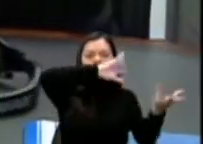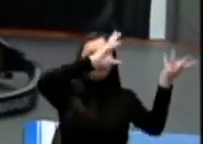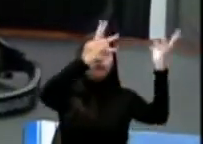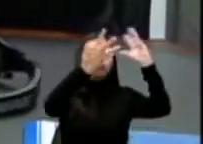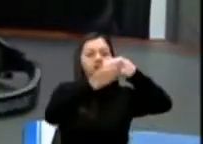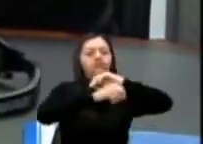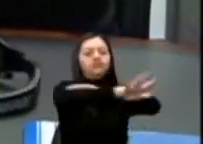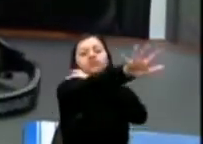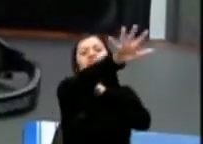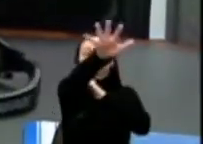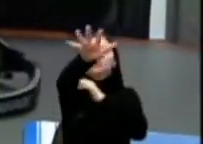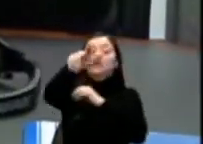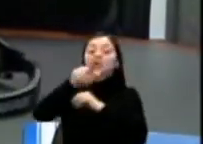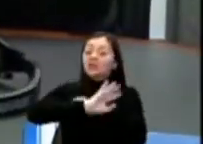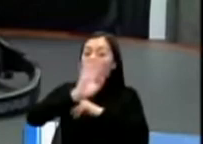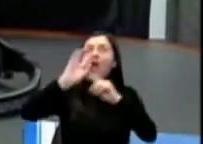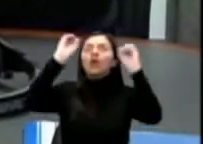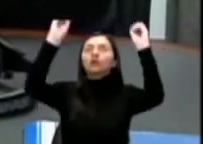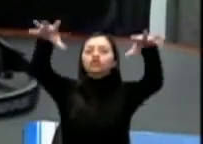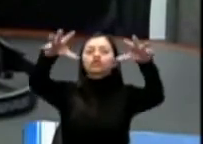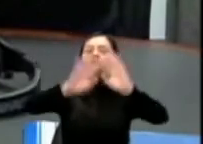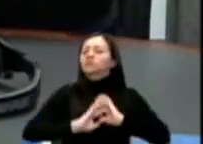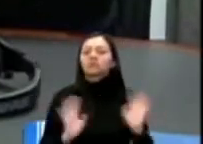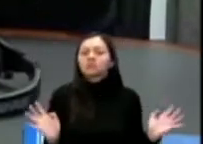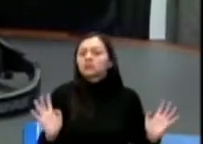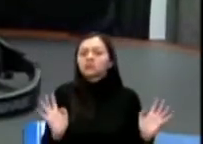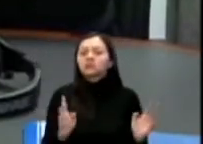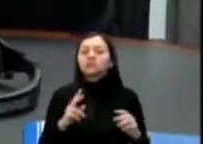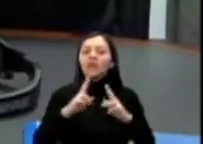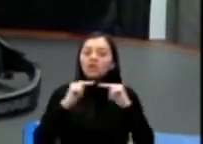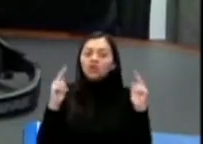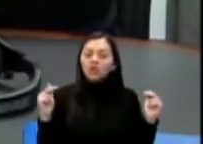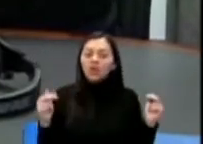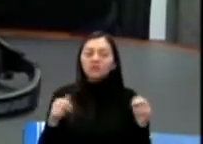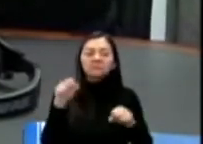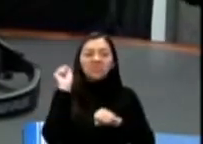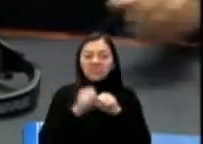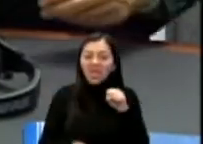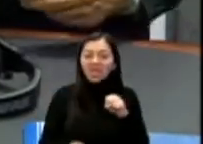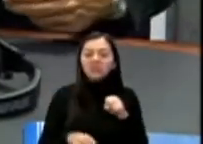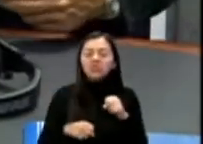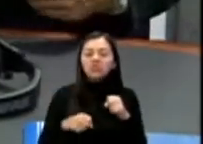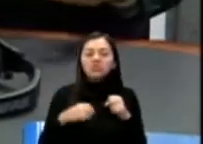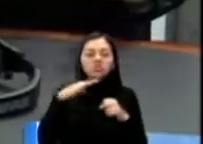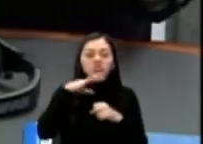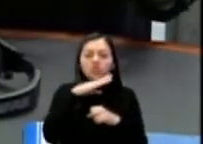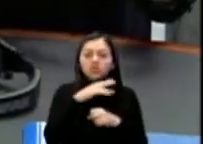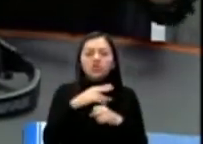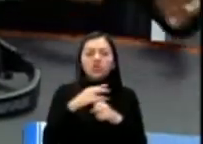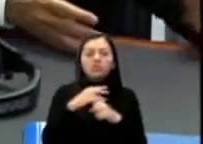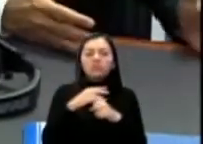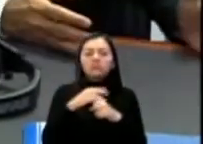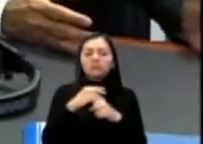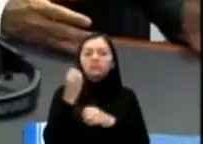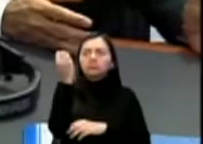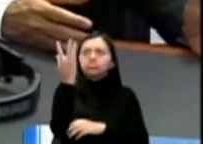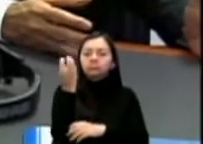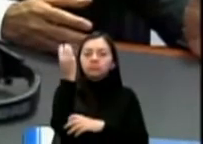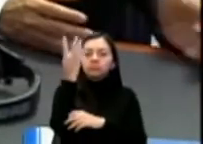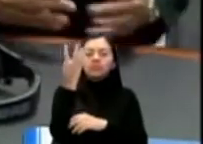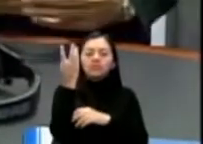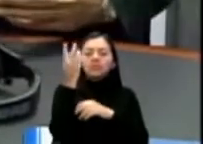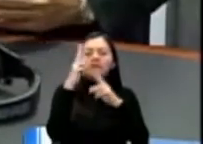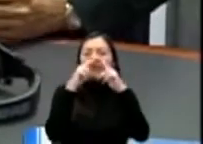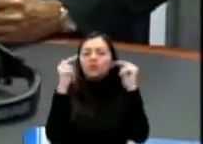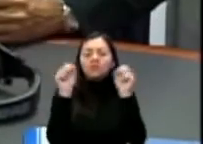renovable amigable con el medio ambiente que contamina energía para nuestro cambio de matriz productiva